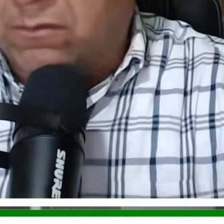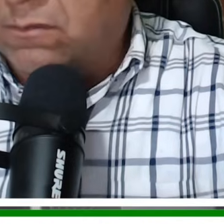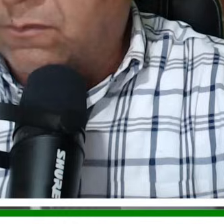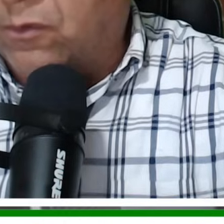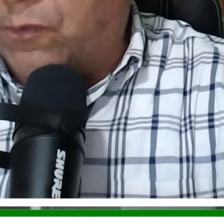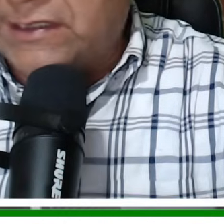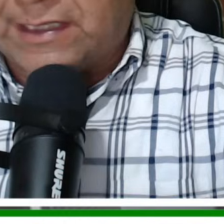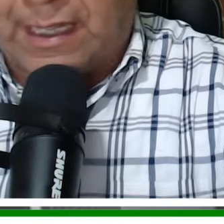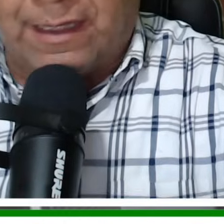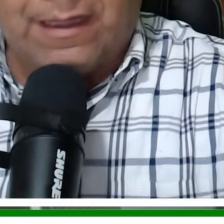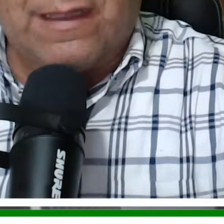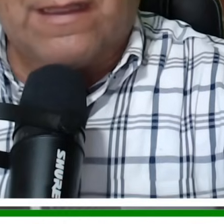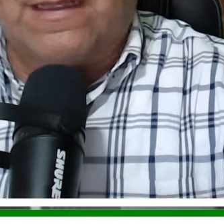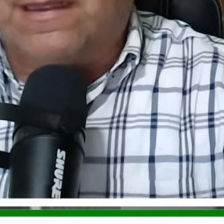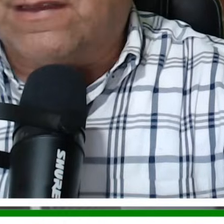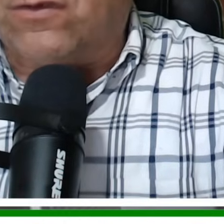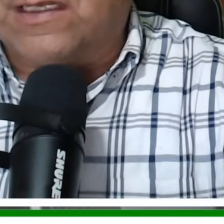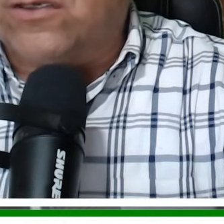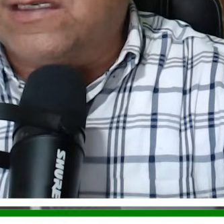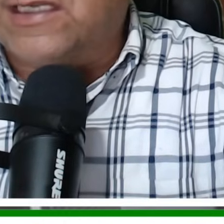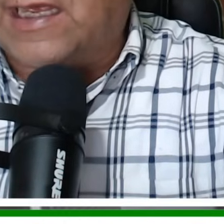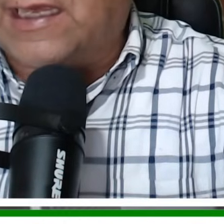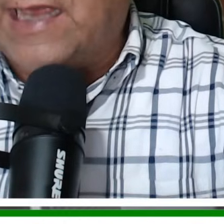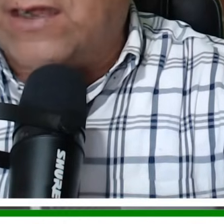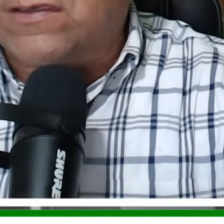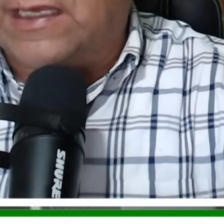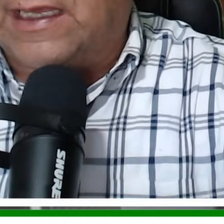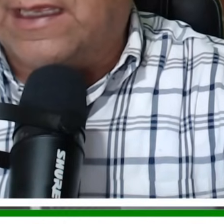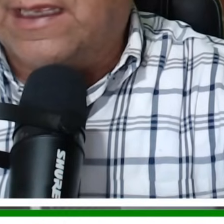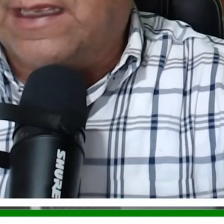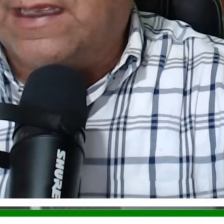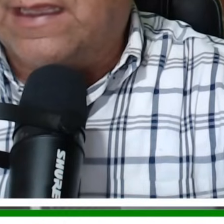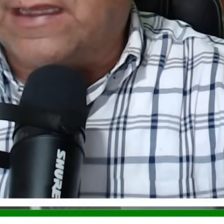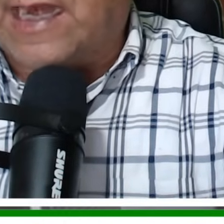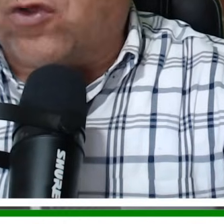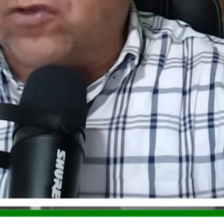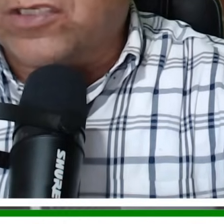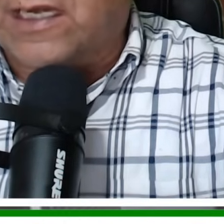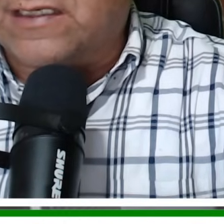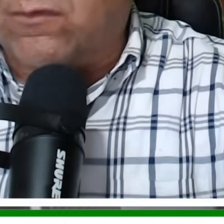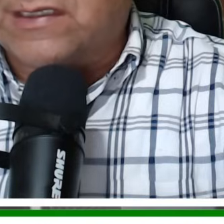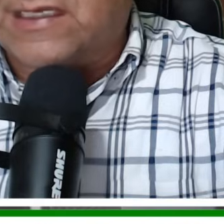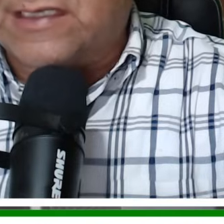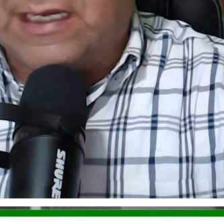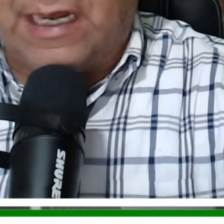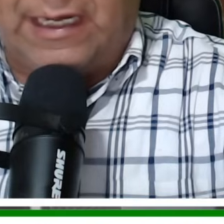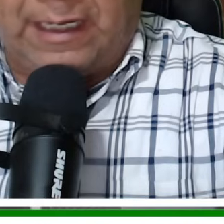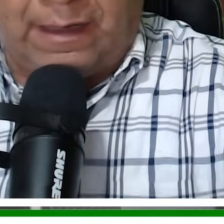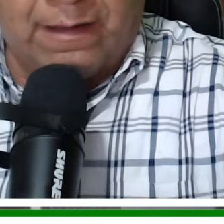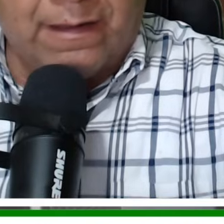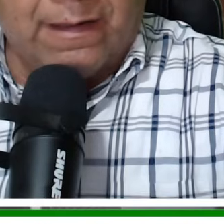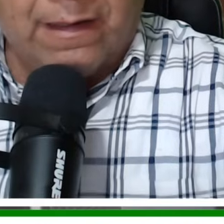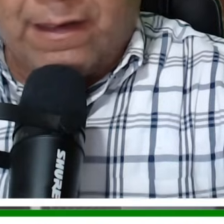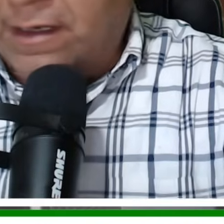su propuesta, donde solicita que ya no se den a conocer las encuestas ahí en el